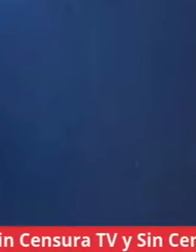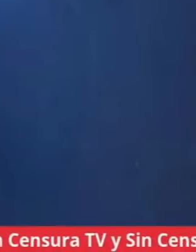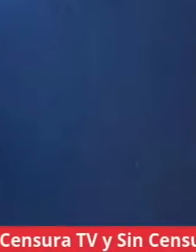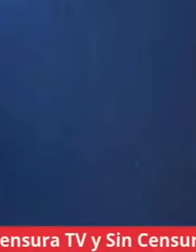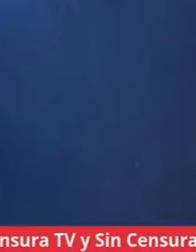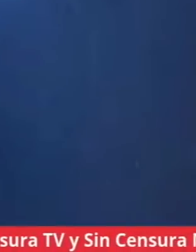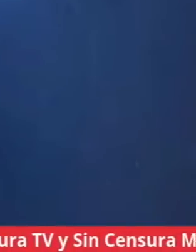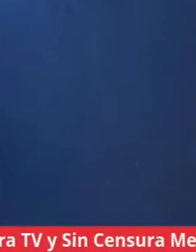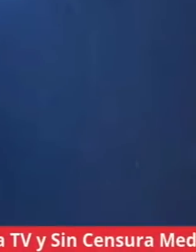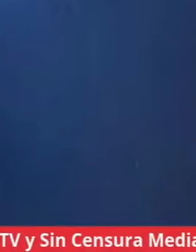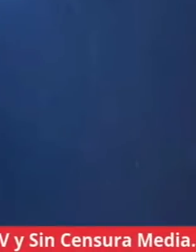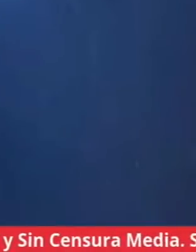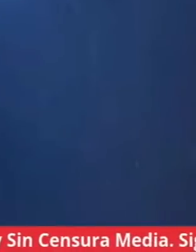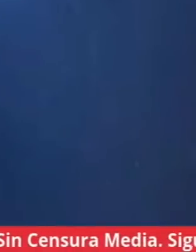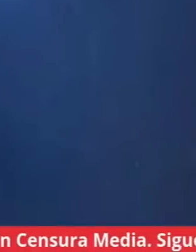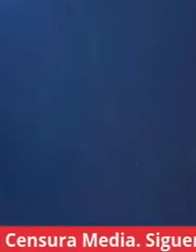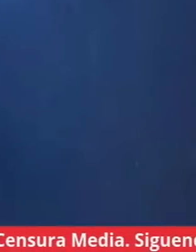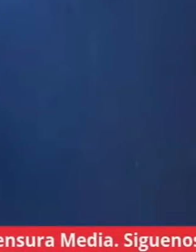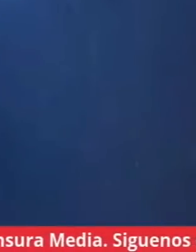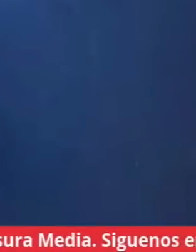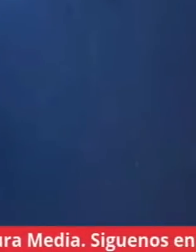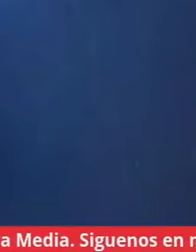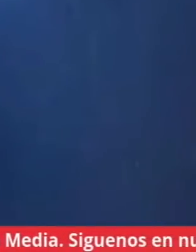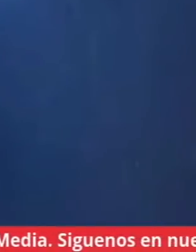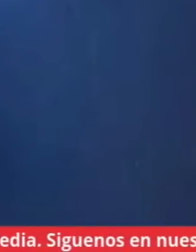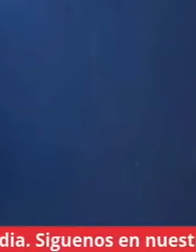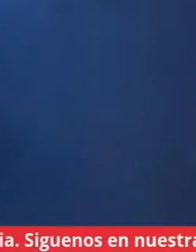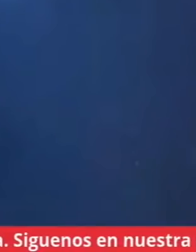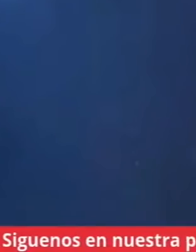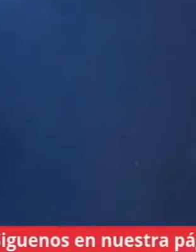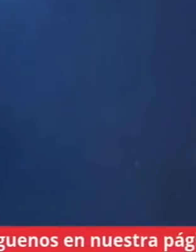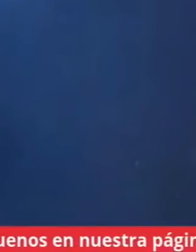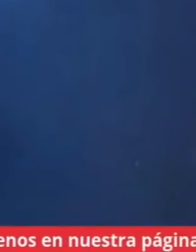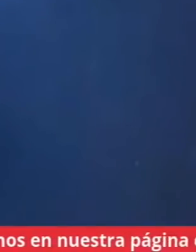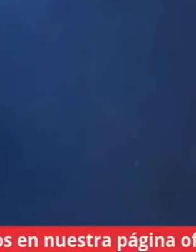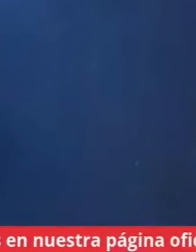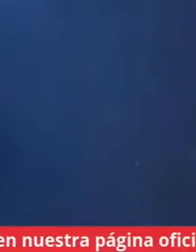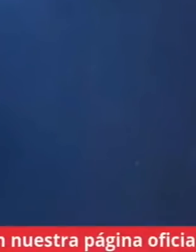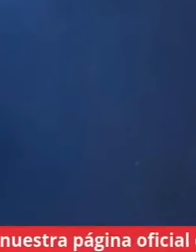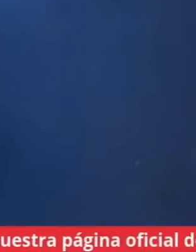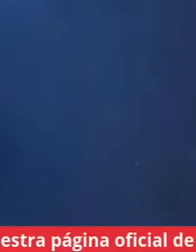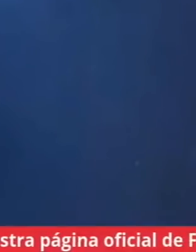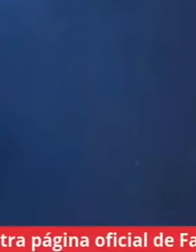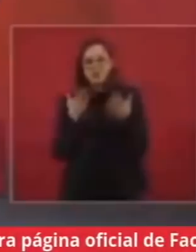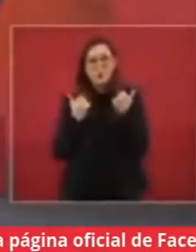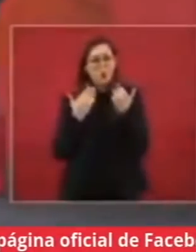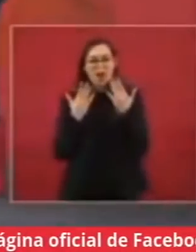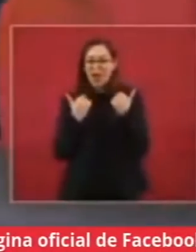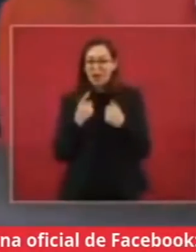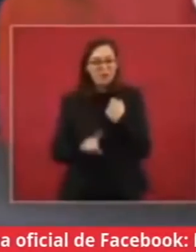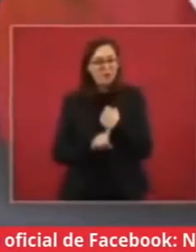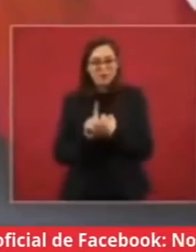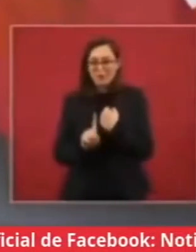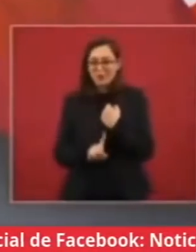por supuesto que las cosas tienen que transitar de la mejor manera. Digamos que teorías van, teorías vienen, y la vecindad con los